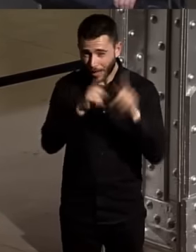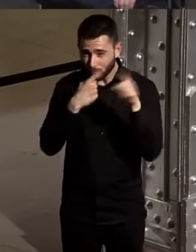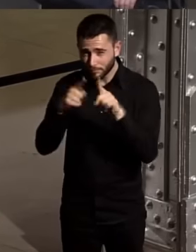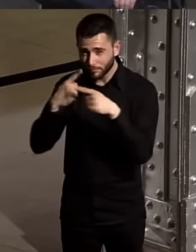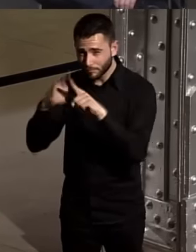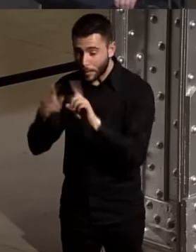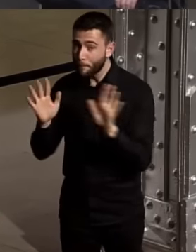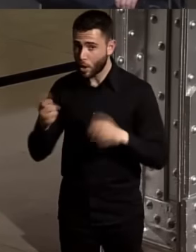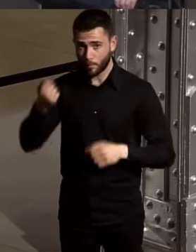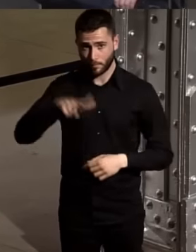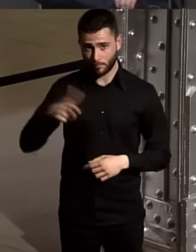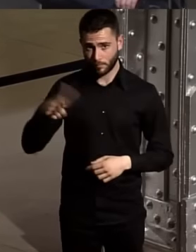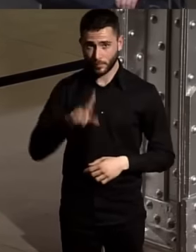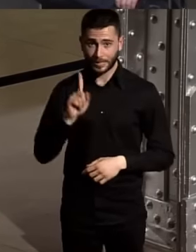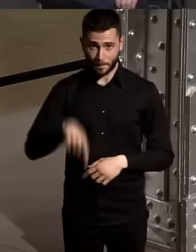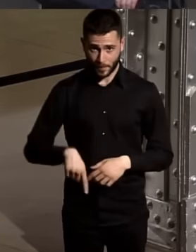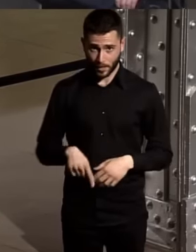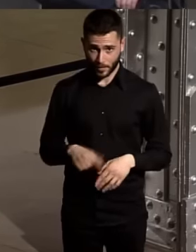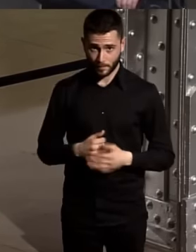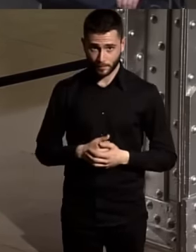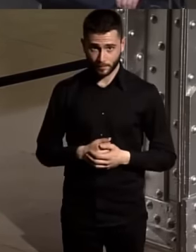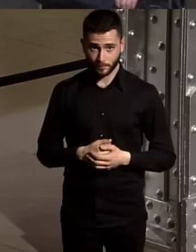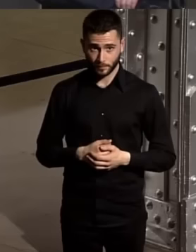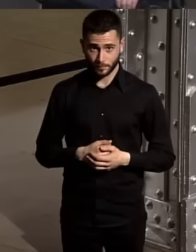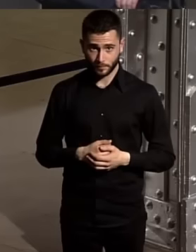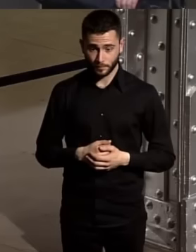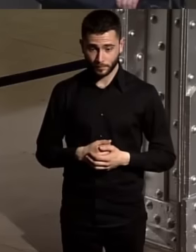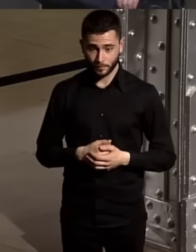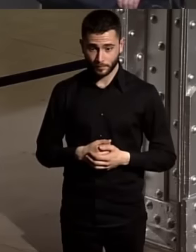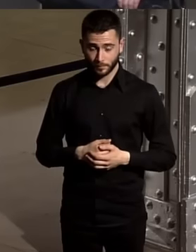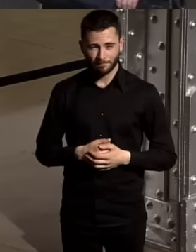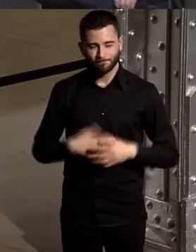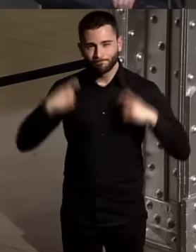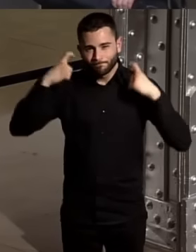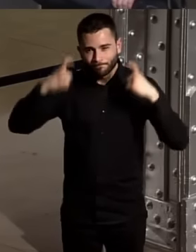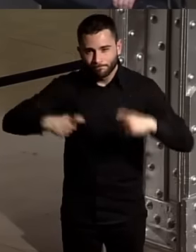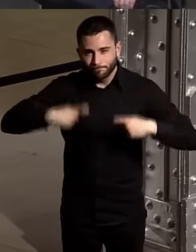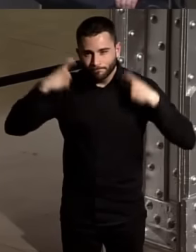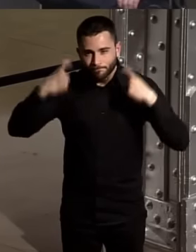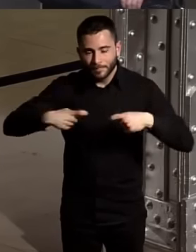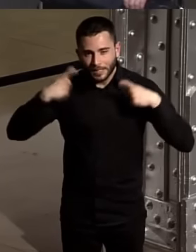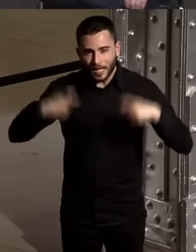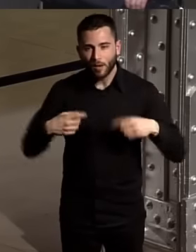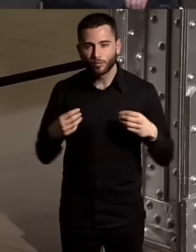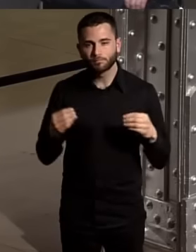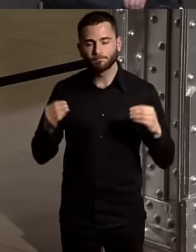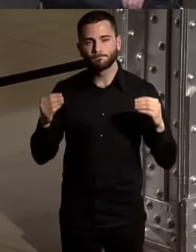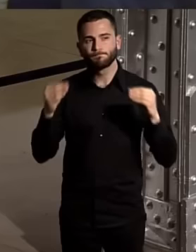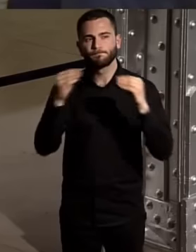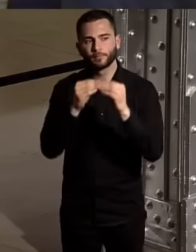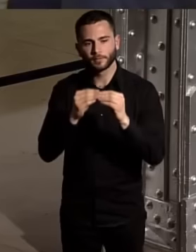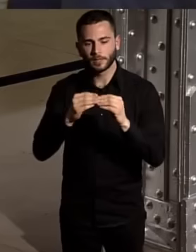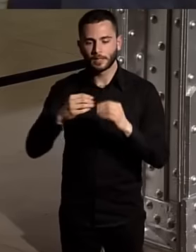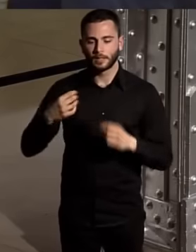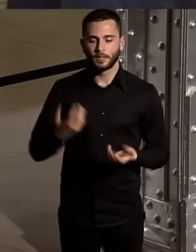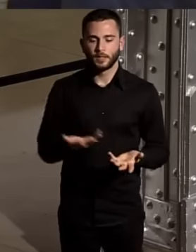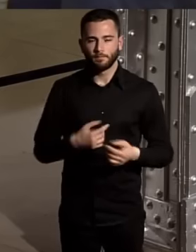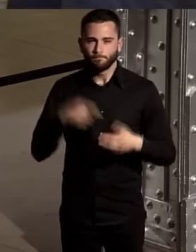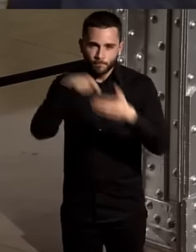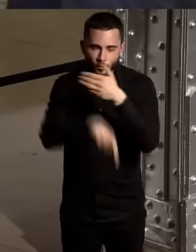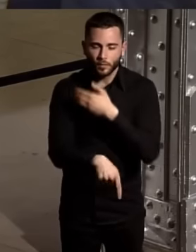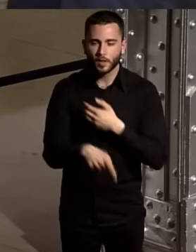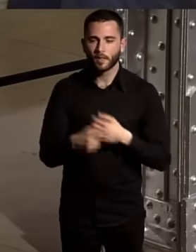muchas similitudes que ya algunas se han mencionado los dos estamos intentando escarbar en un espacio oscuro No intentando sacar luz de aquí no eh yo